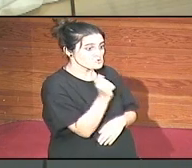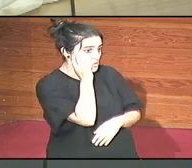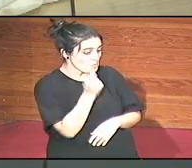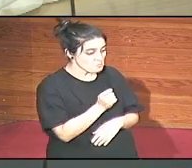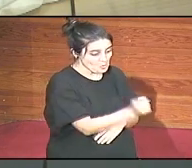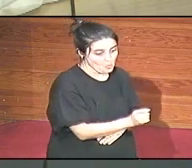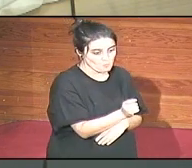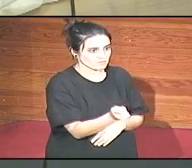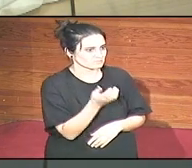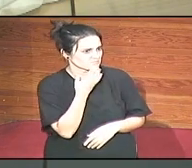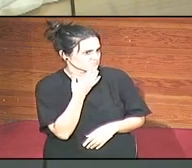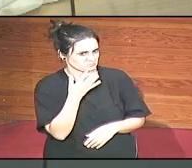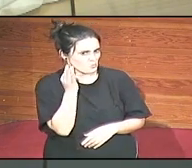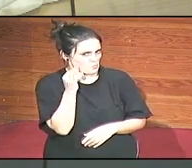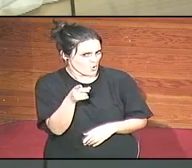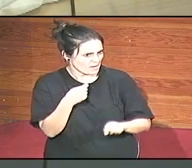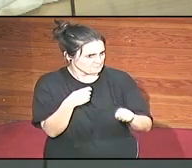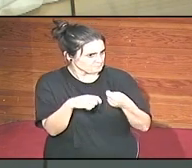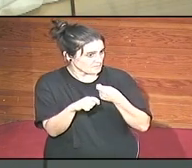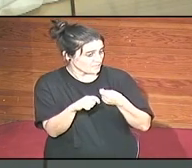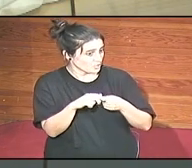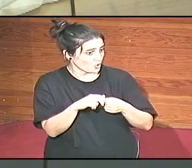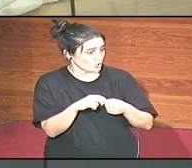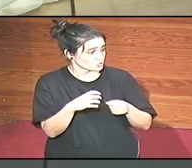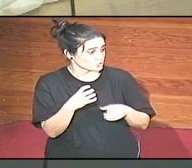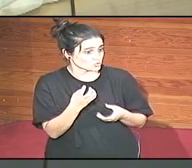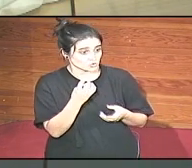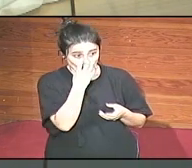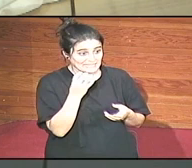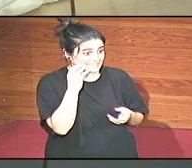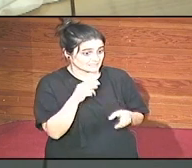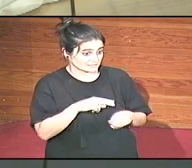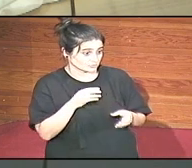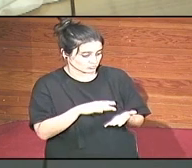pagarle los tomates a la mujer que vendía tomates en la calle